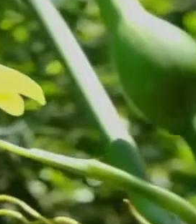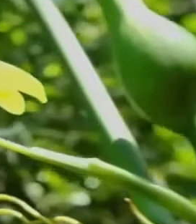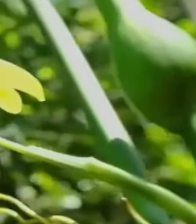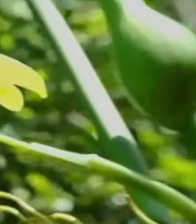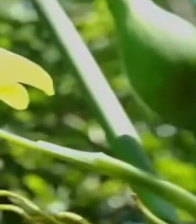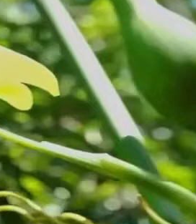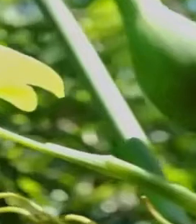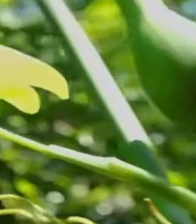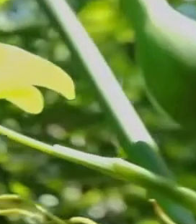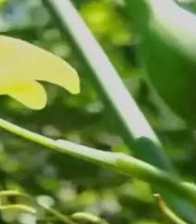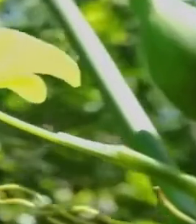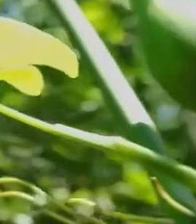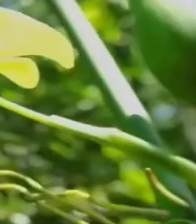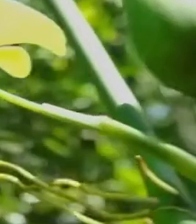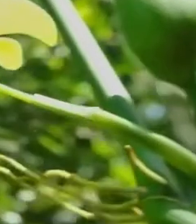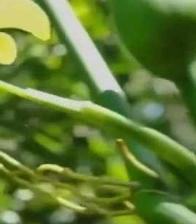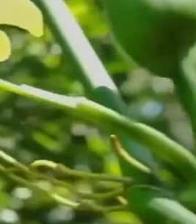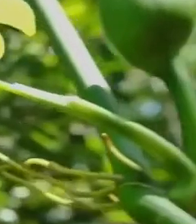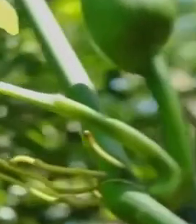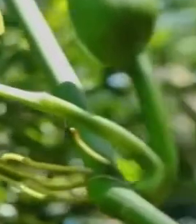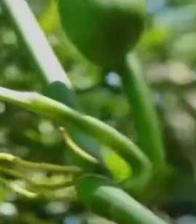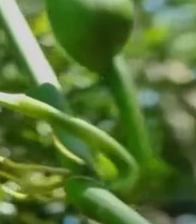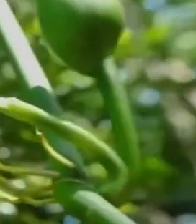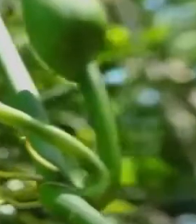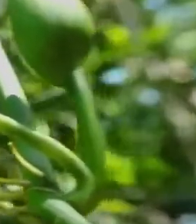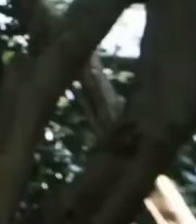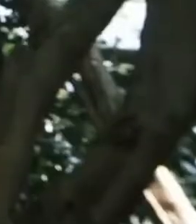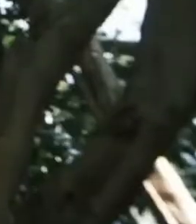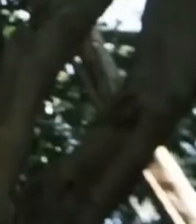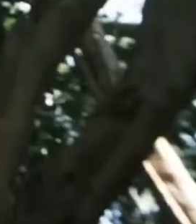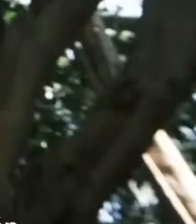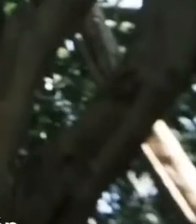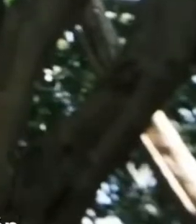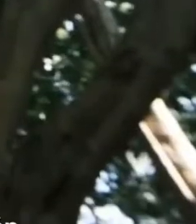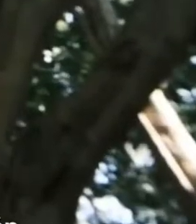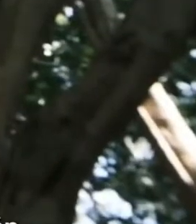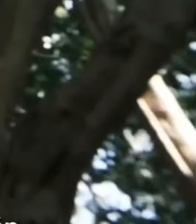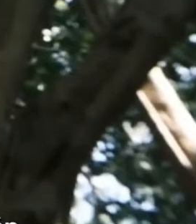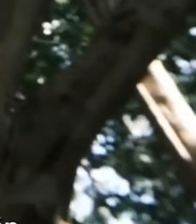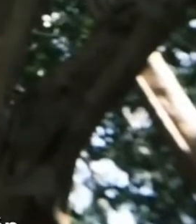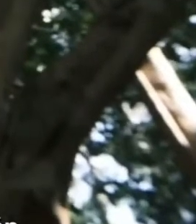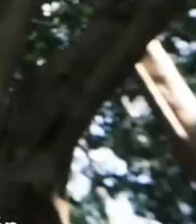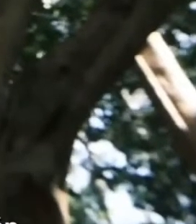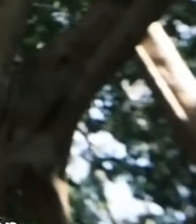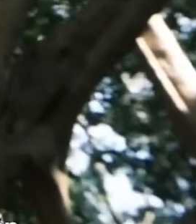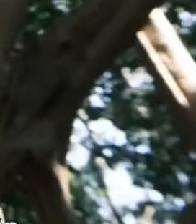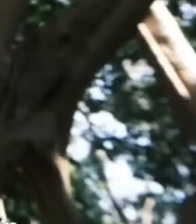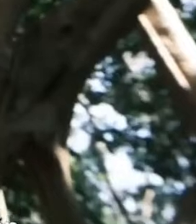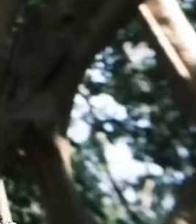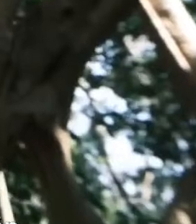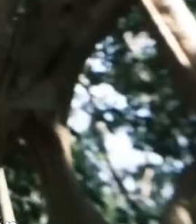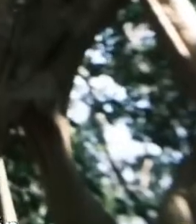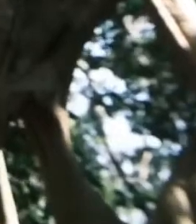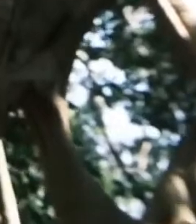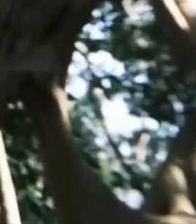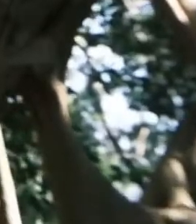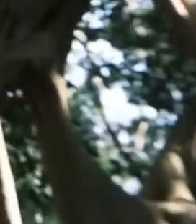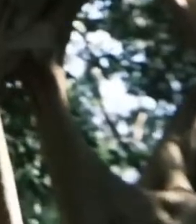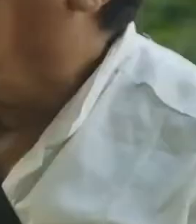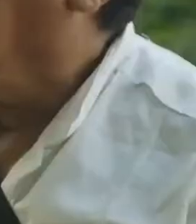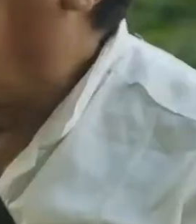pública. La medicina tradicional es ancestral, que se hereda de generación a generación.